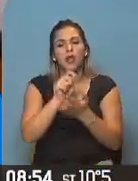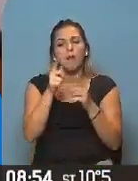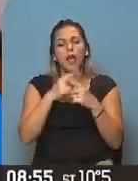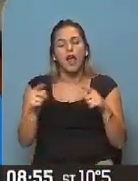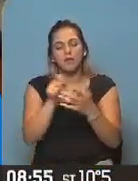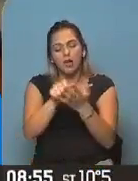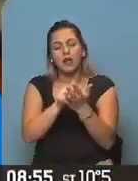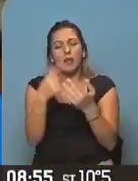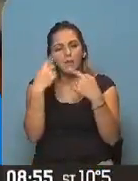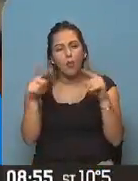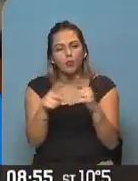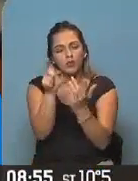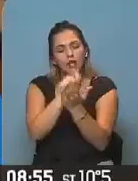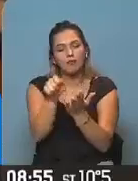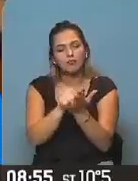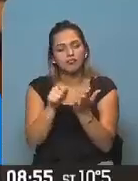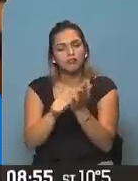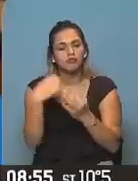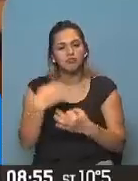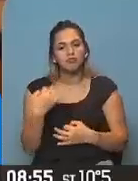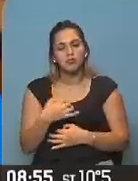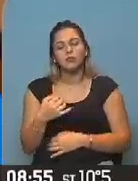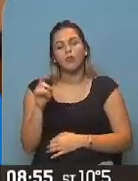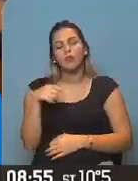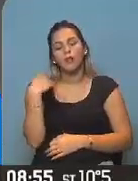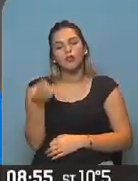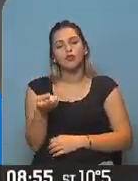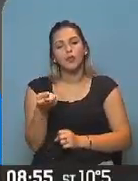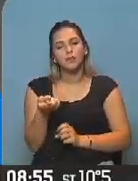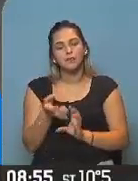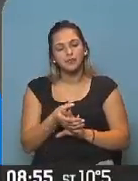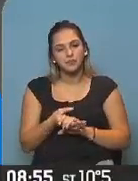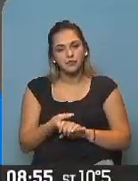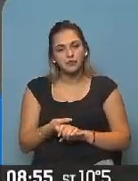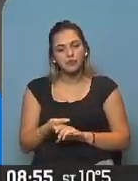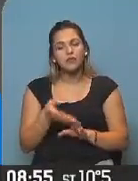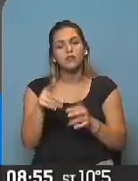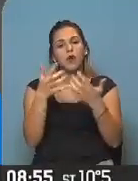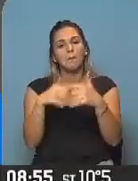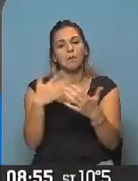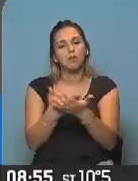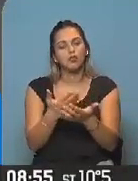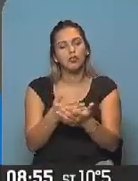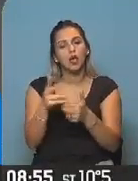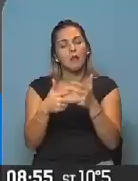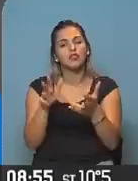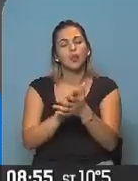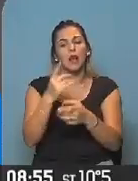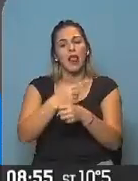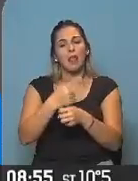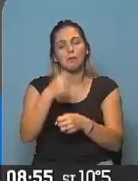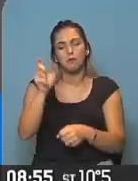muy elaboradas, muy inteligentes, ¿no? Y como otro logro de todo lo que empuja a Sarlo en este proyecto, es la primera